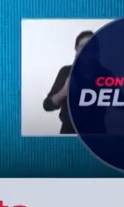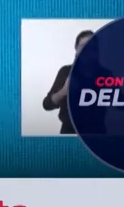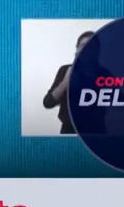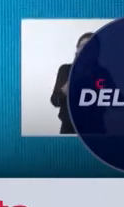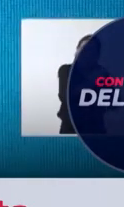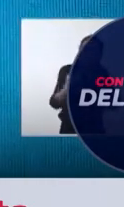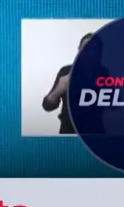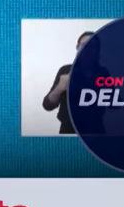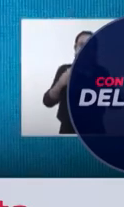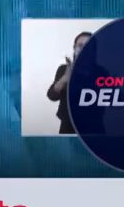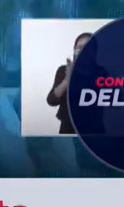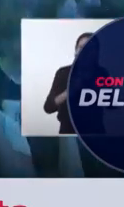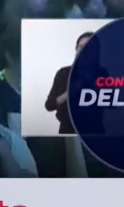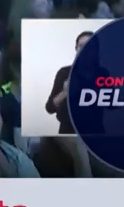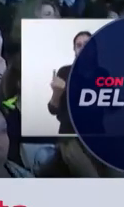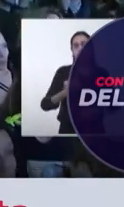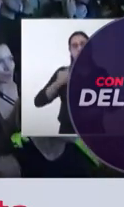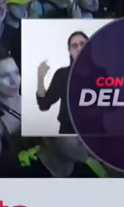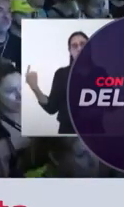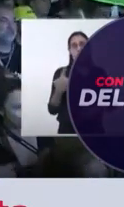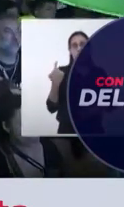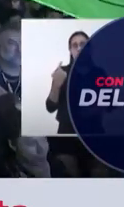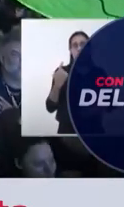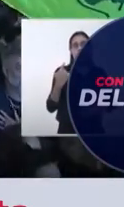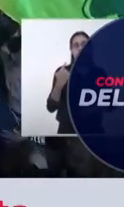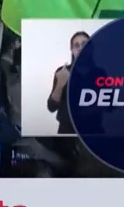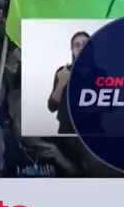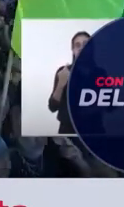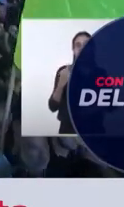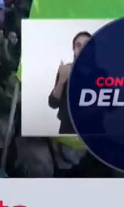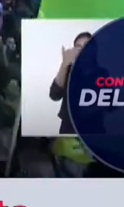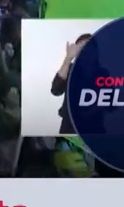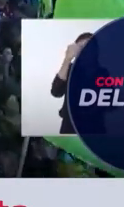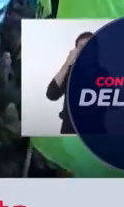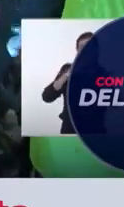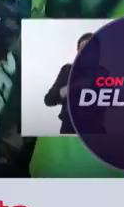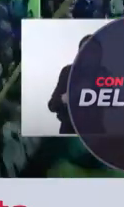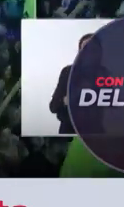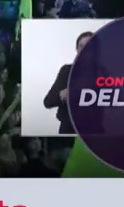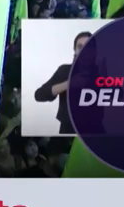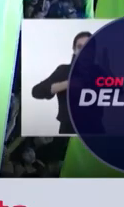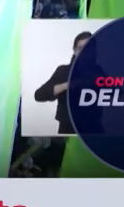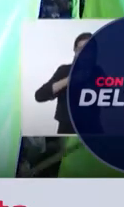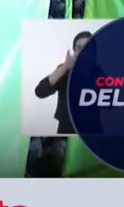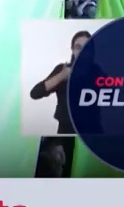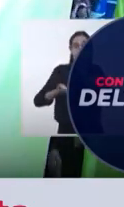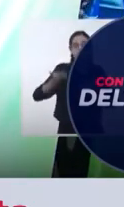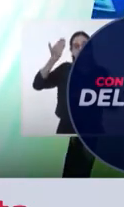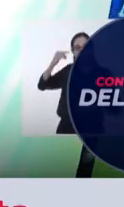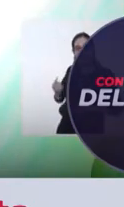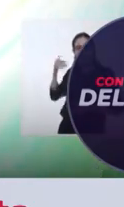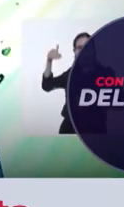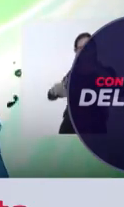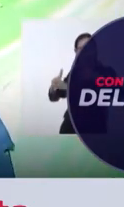democrático. Milei un poco fue contra el ideario democrático, básicamente. Y después tuvo la capacidad de bajarle el volumen a Alberto